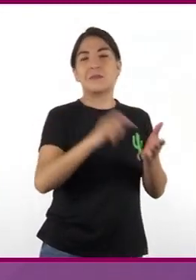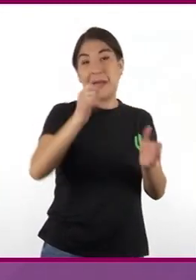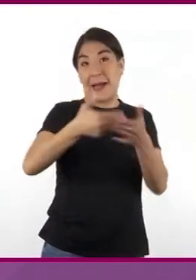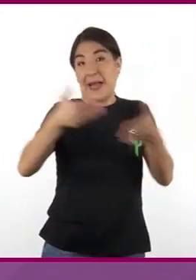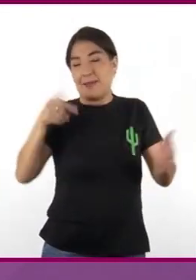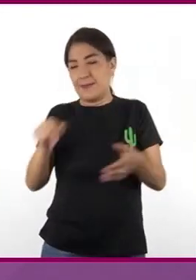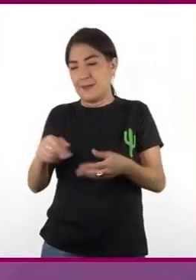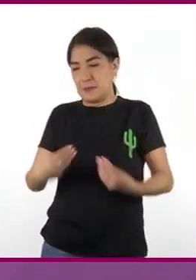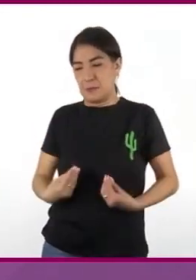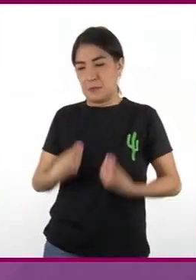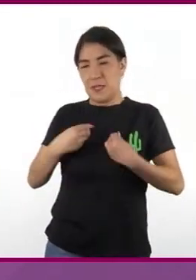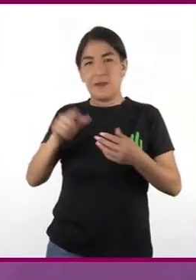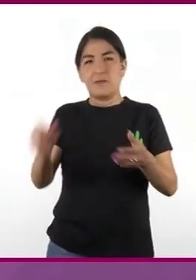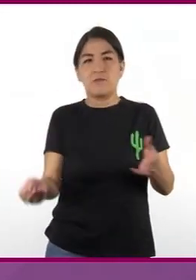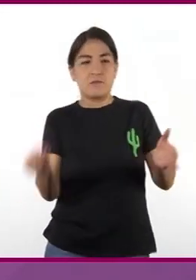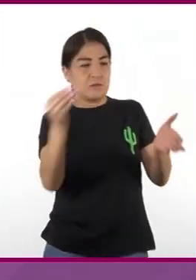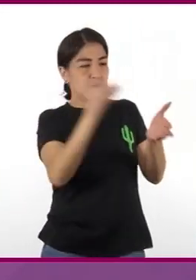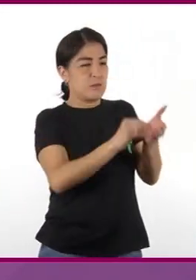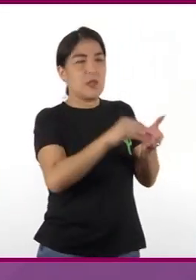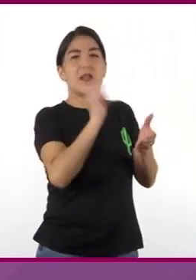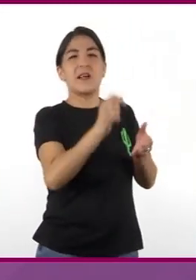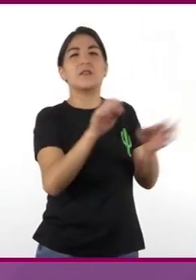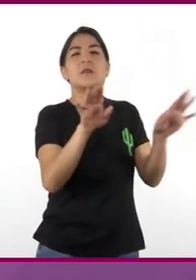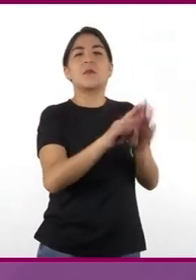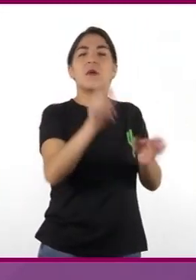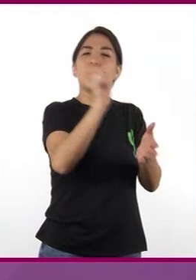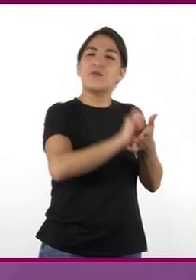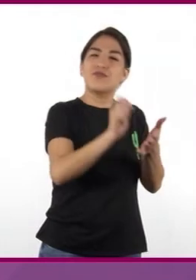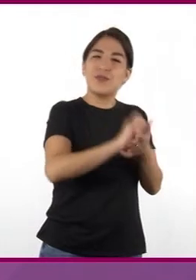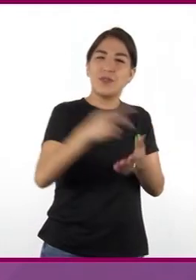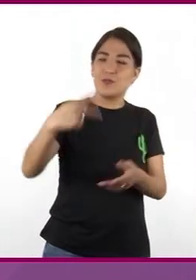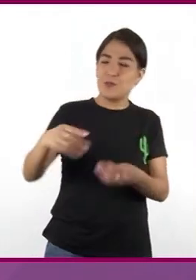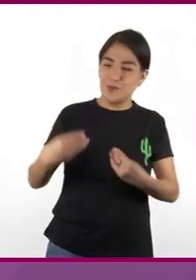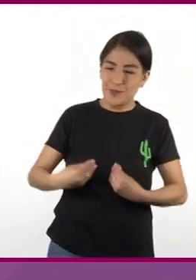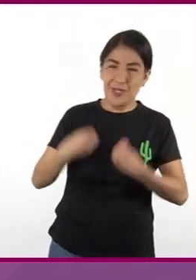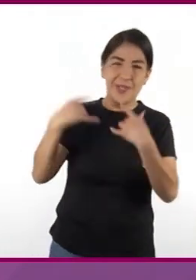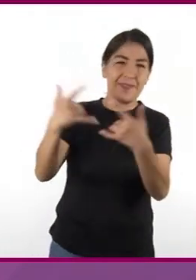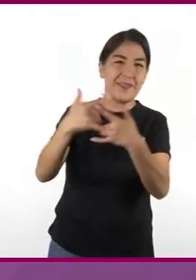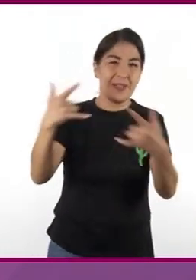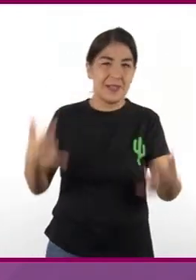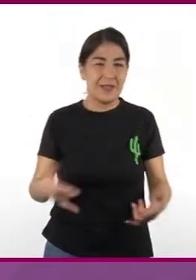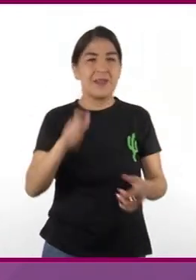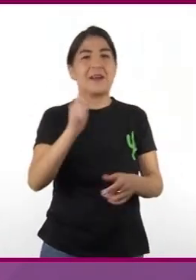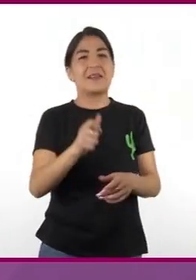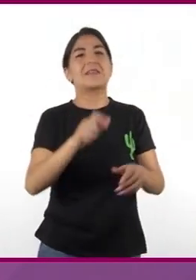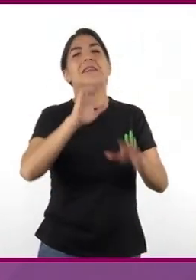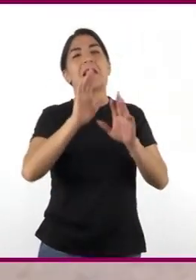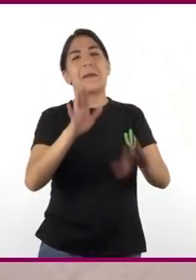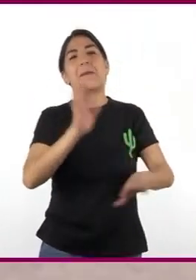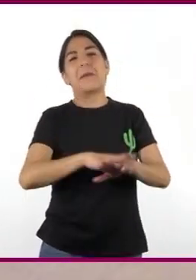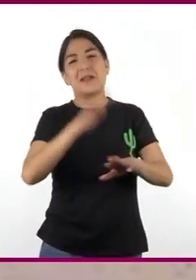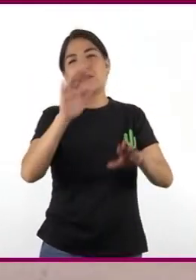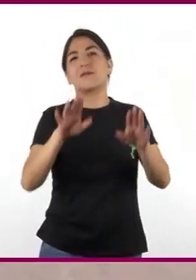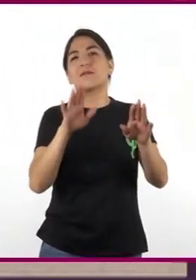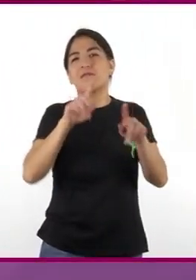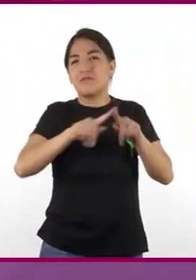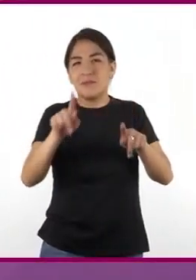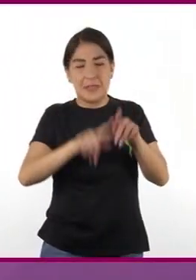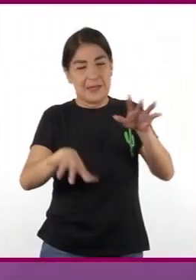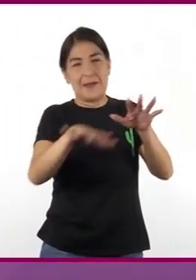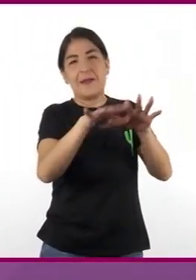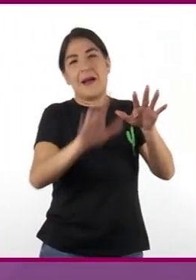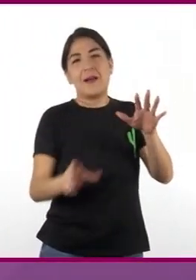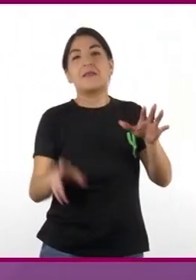autor y a señalar el lugar que ocupa la obra específica dentro de una producción más vasta.